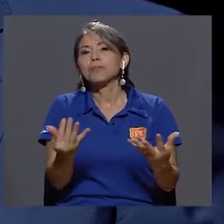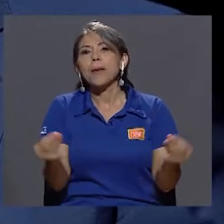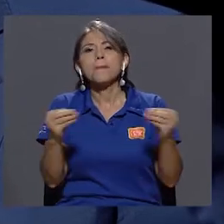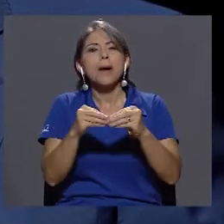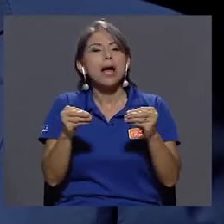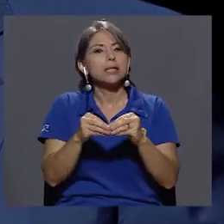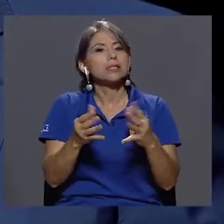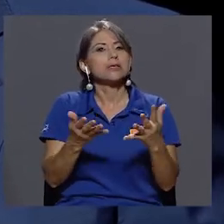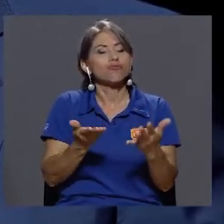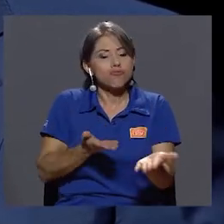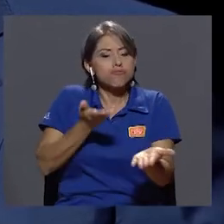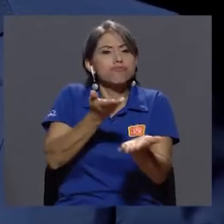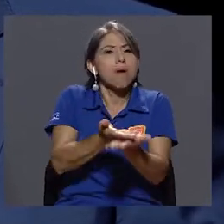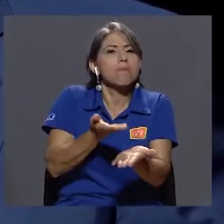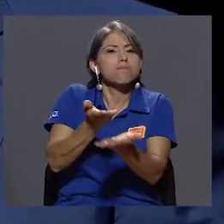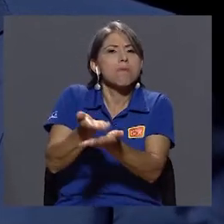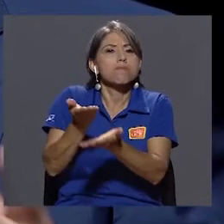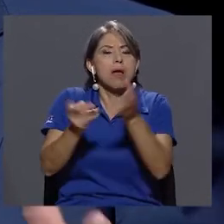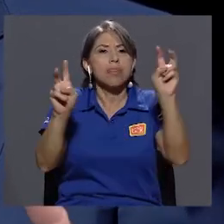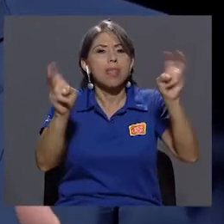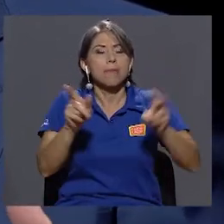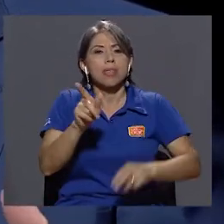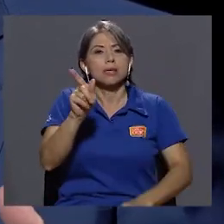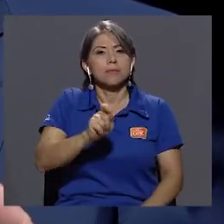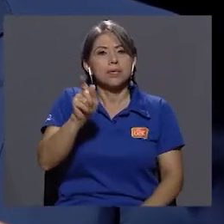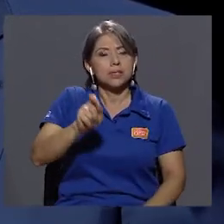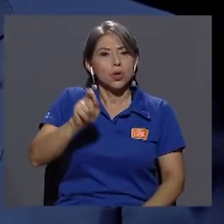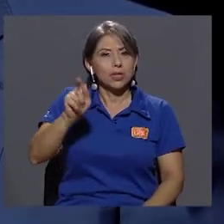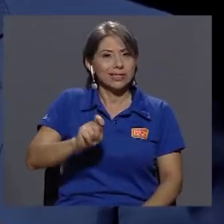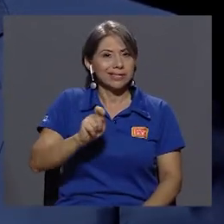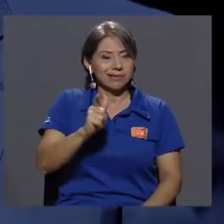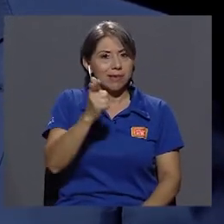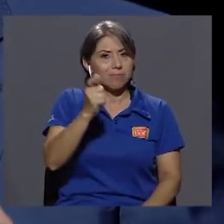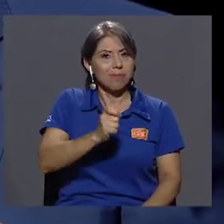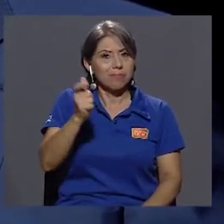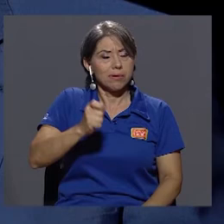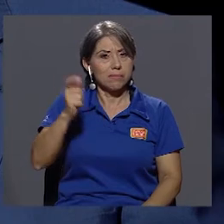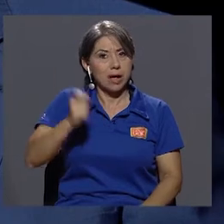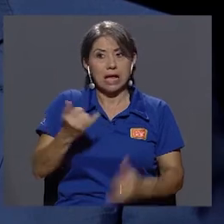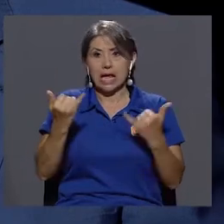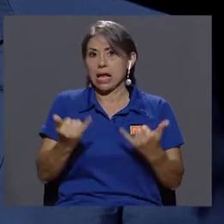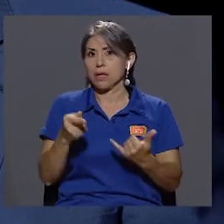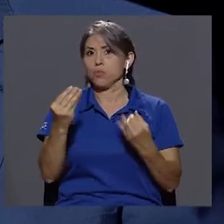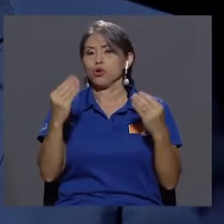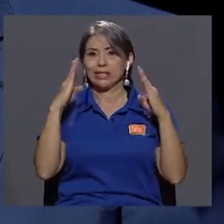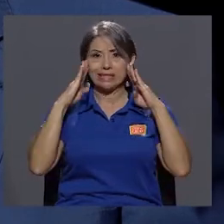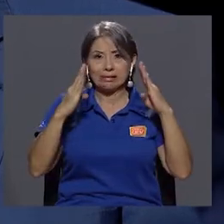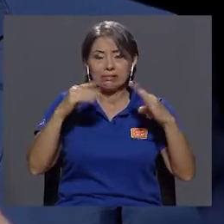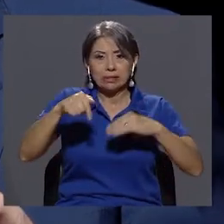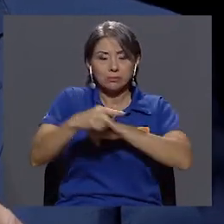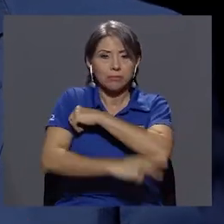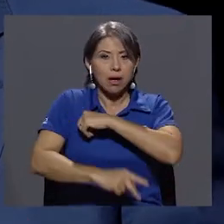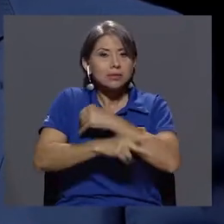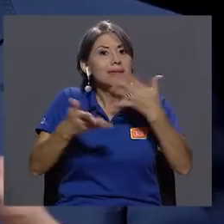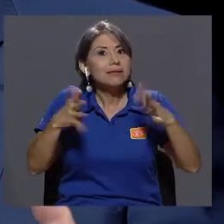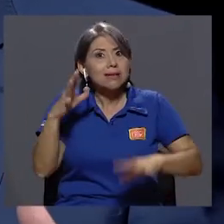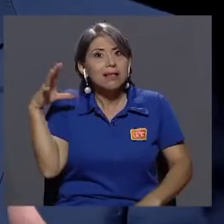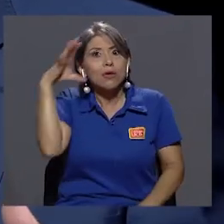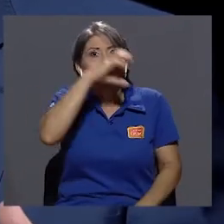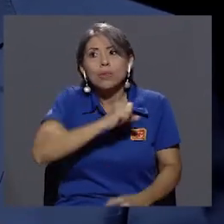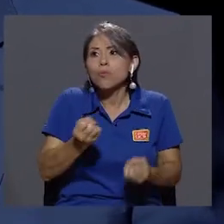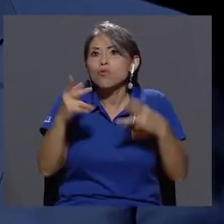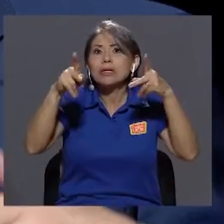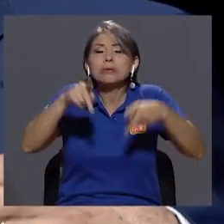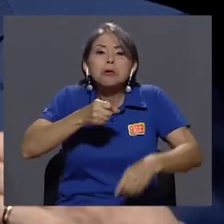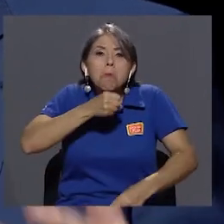decirlo desde la discusión el tema de las pensiones que éste que nos ocupa tanto en este país y si no en cuenta que tantos